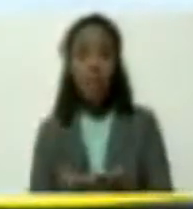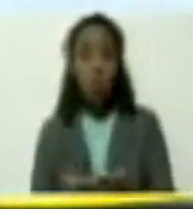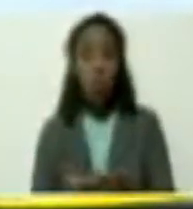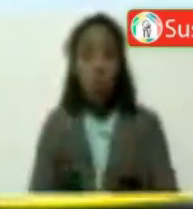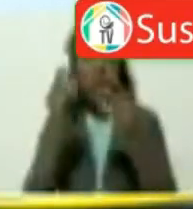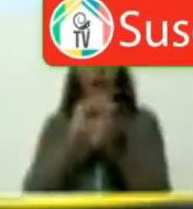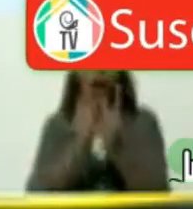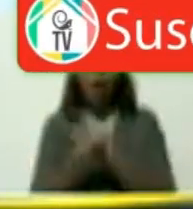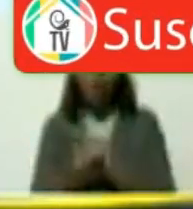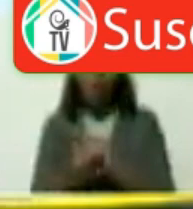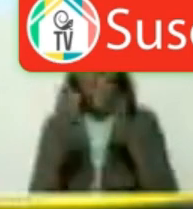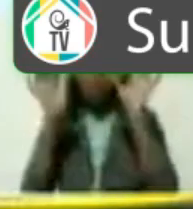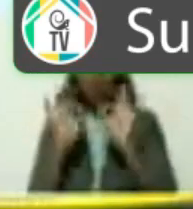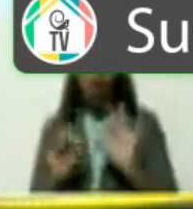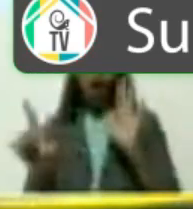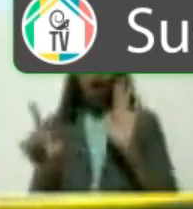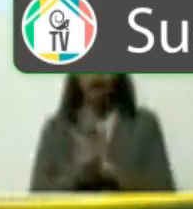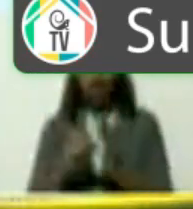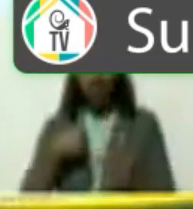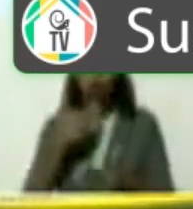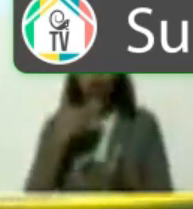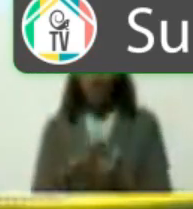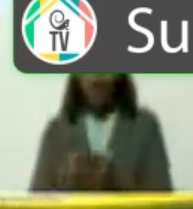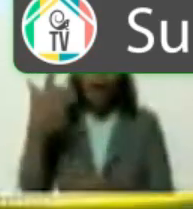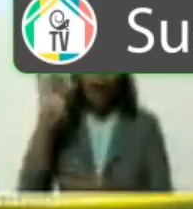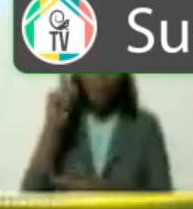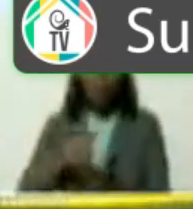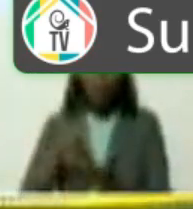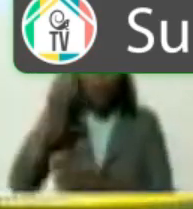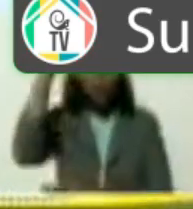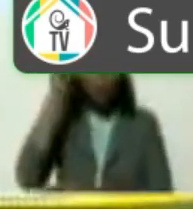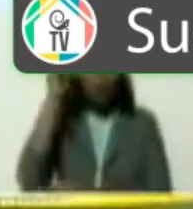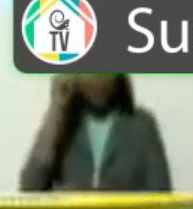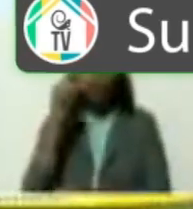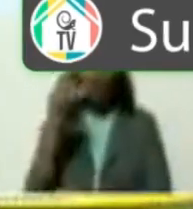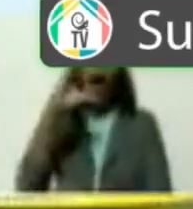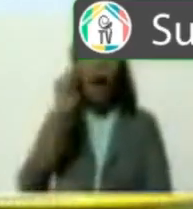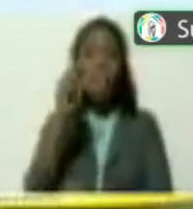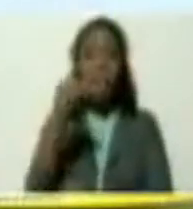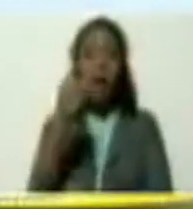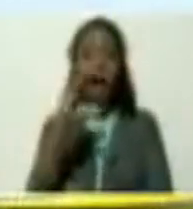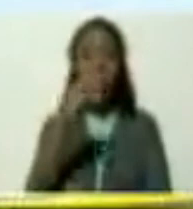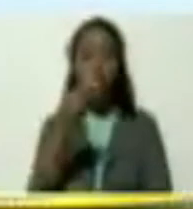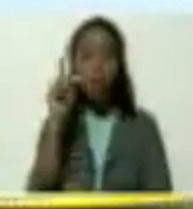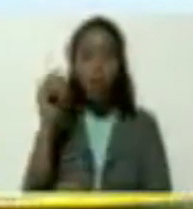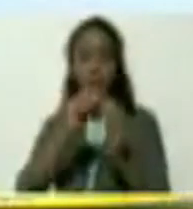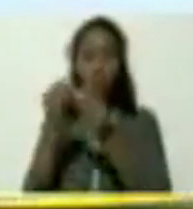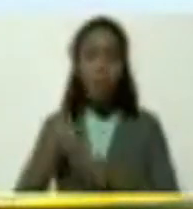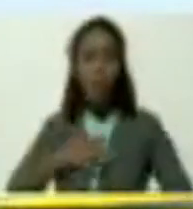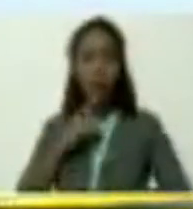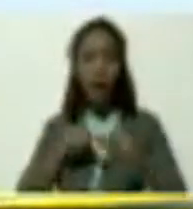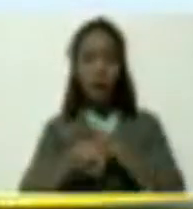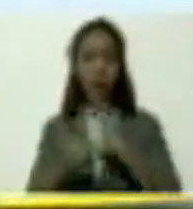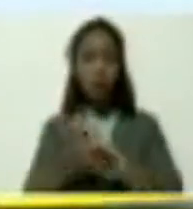reforma puntual de la ley, y agradezco que está aquí el diputado Camacho, que se le pueda reformar para que ellos puedan tener acceso